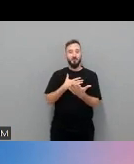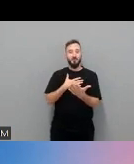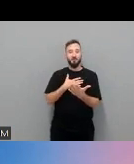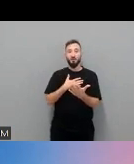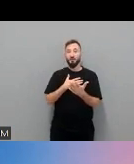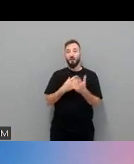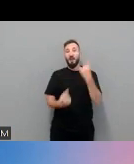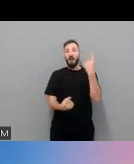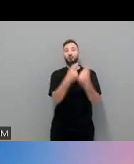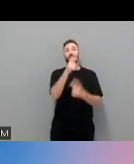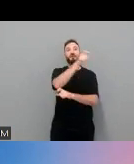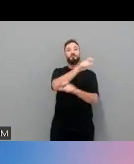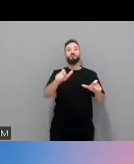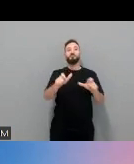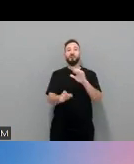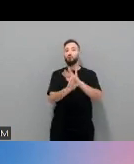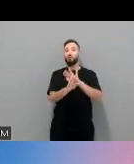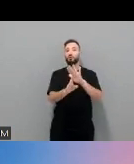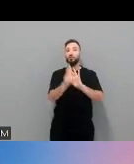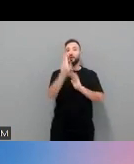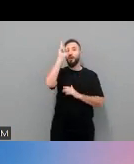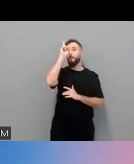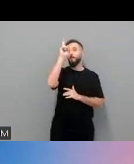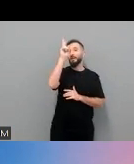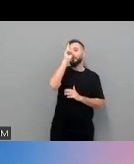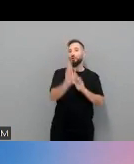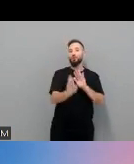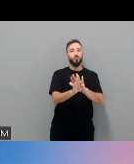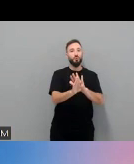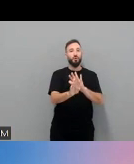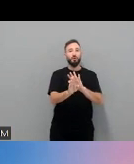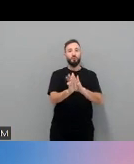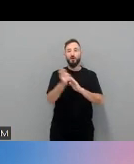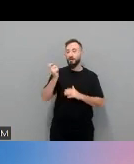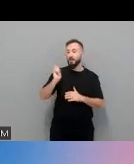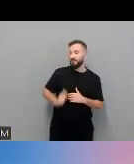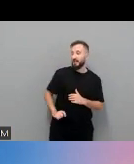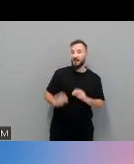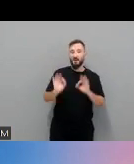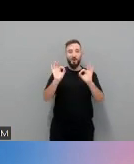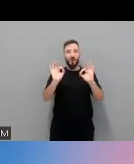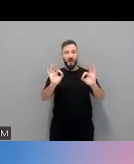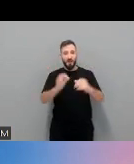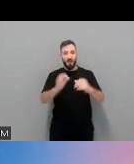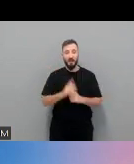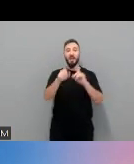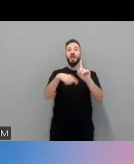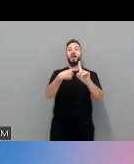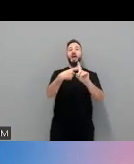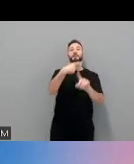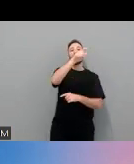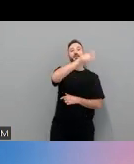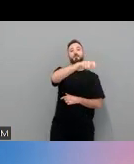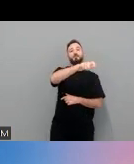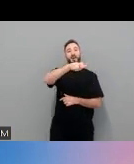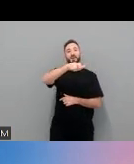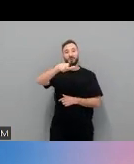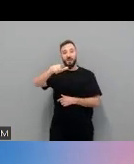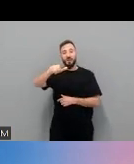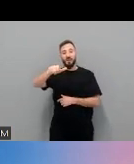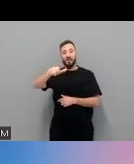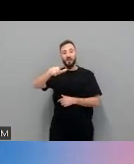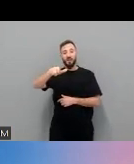viviendo las mismas personas, las cuantías económicas que ingresamos son estas, y la persona